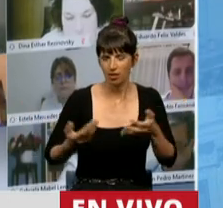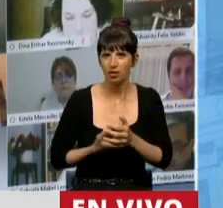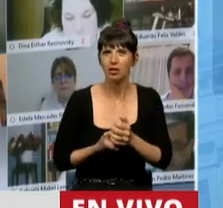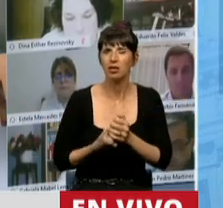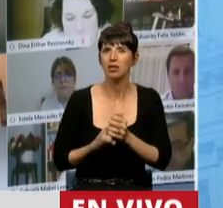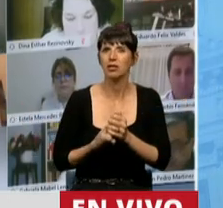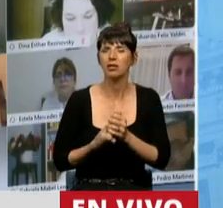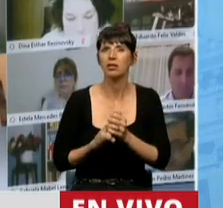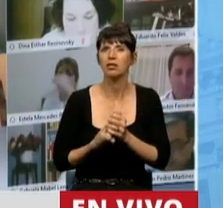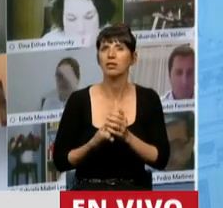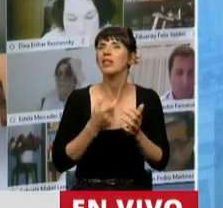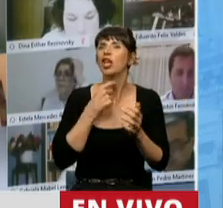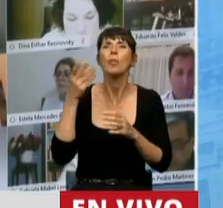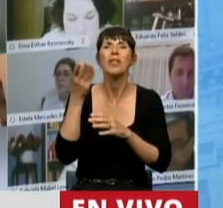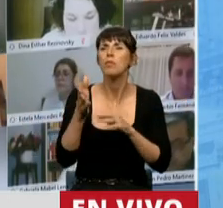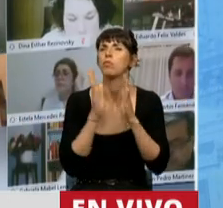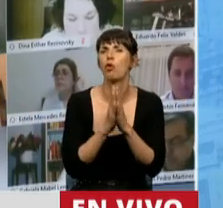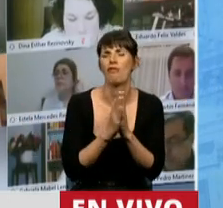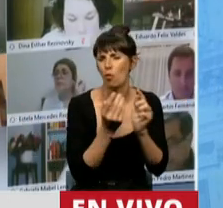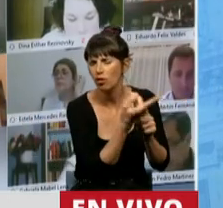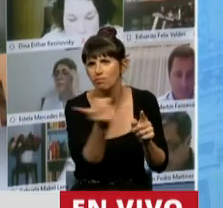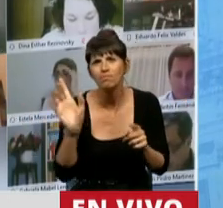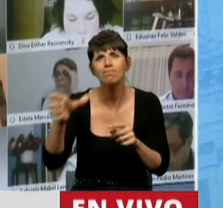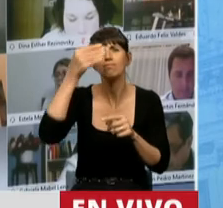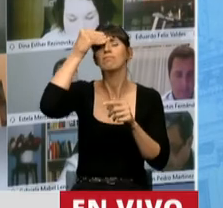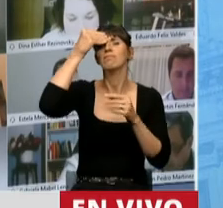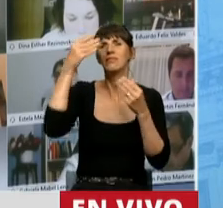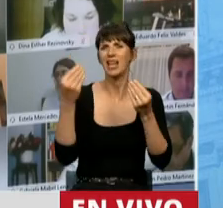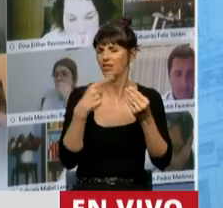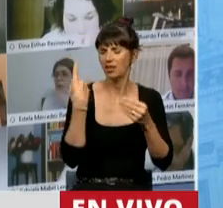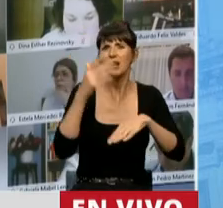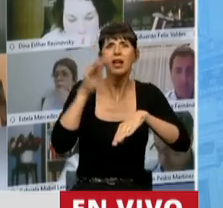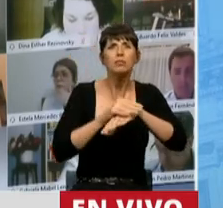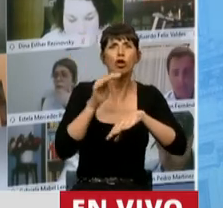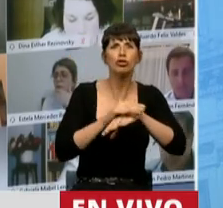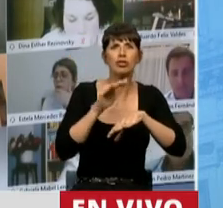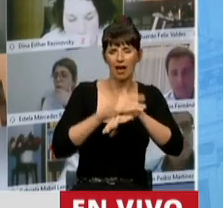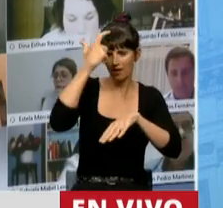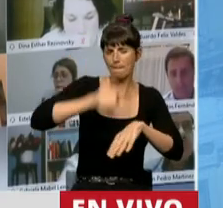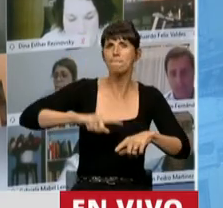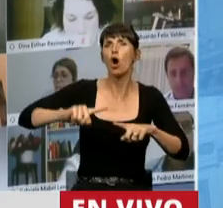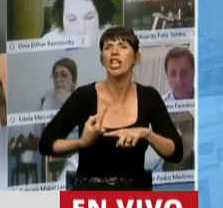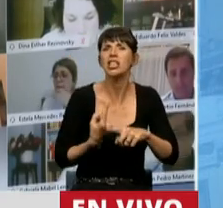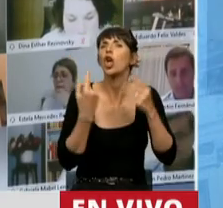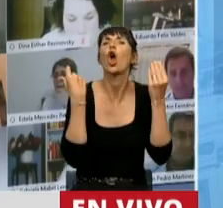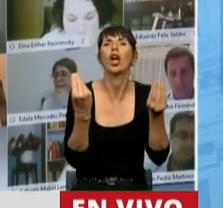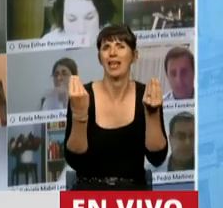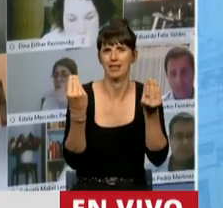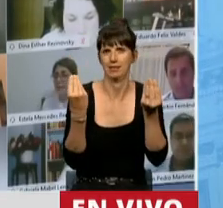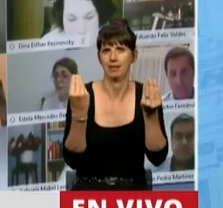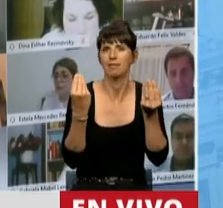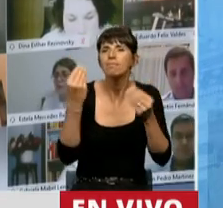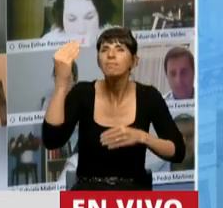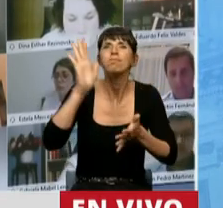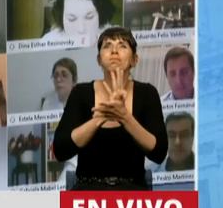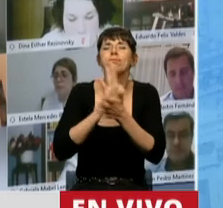pongámonos definitivamente en la cabeza que nuestra responsabilidad como políticos es construir futuro. Y en